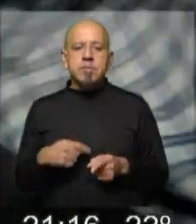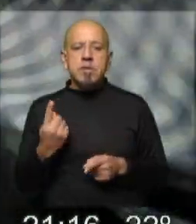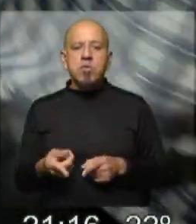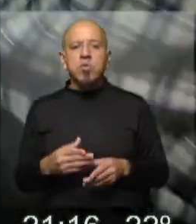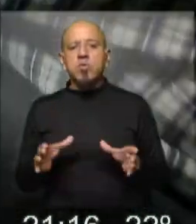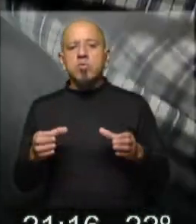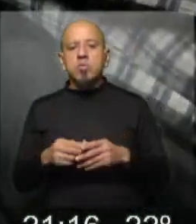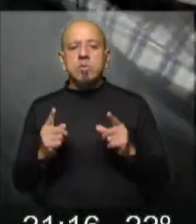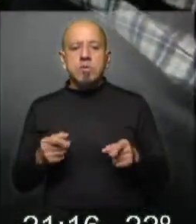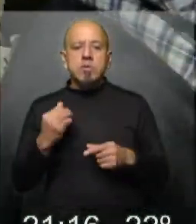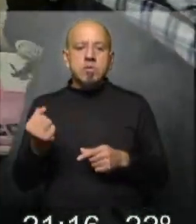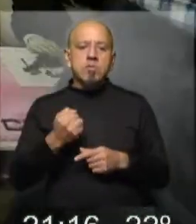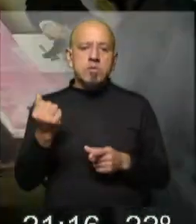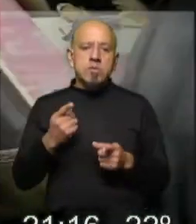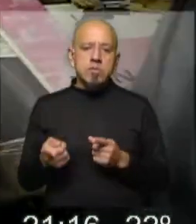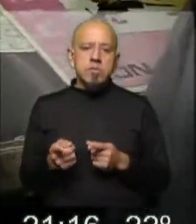grupos, que está